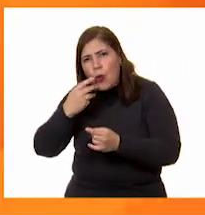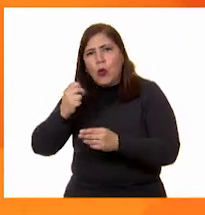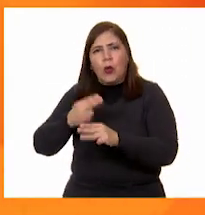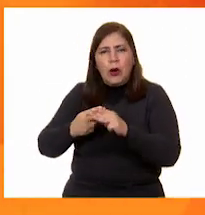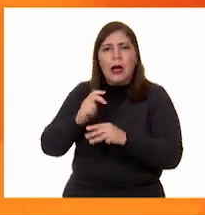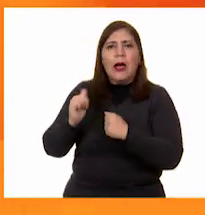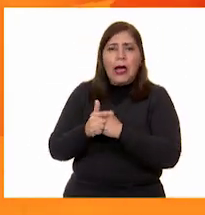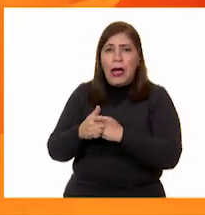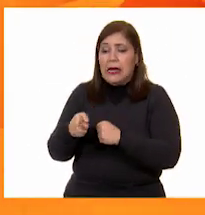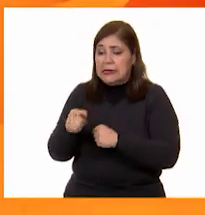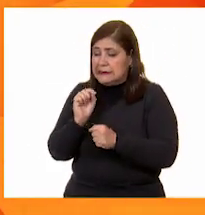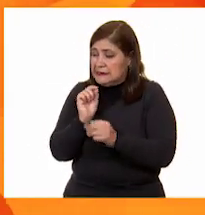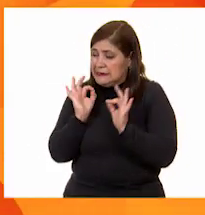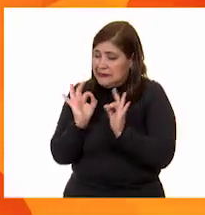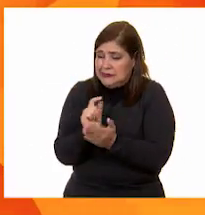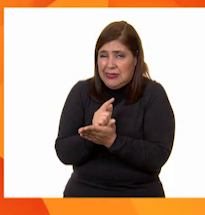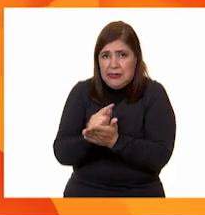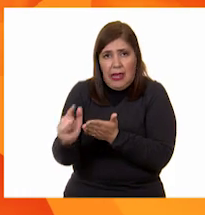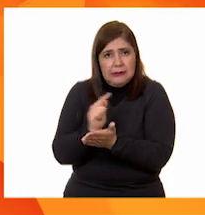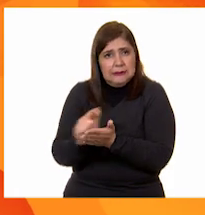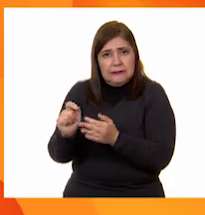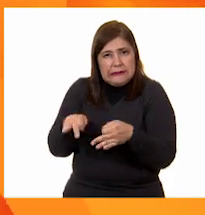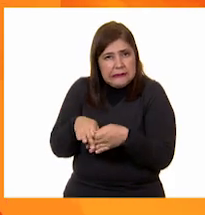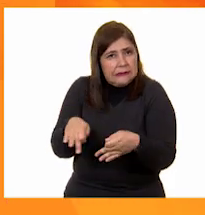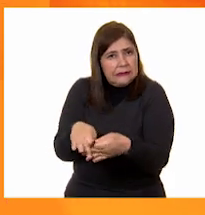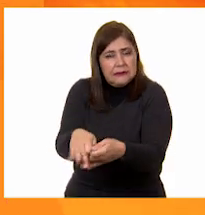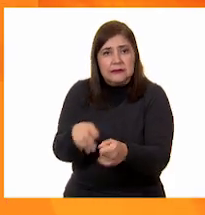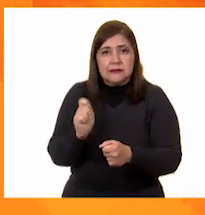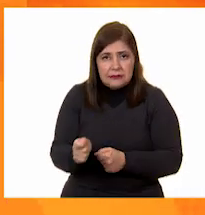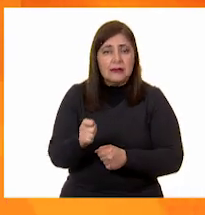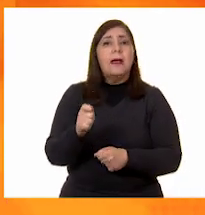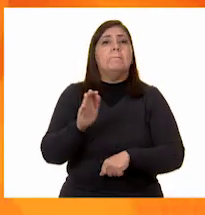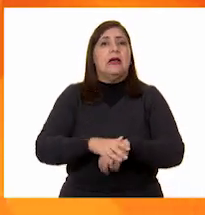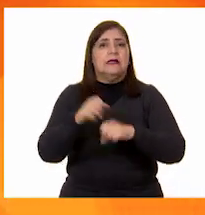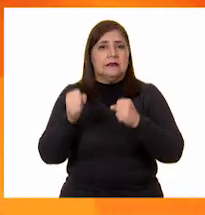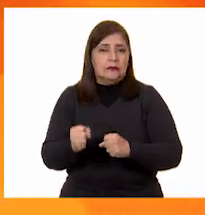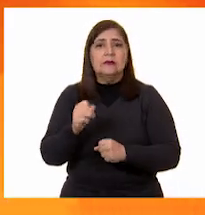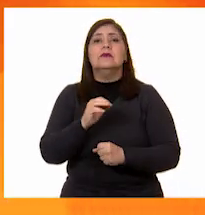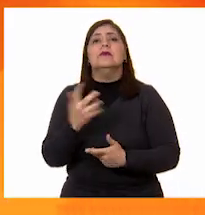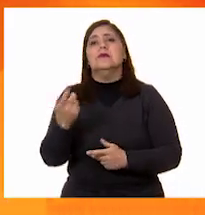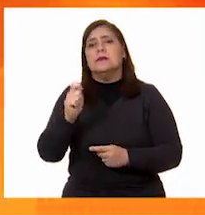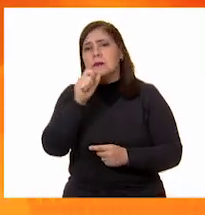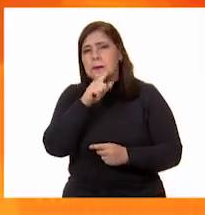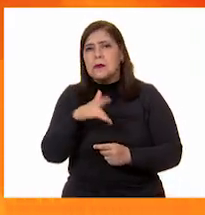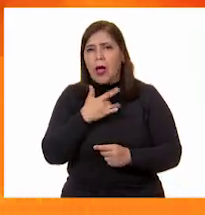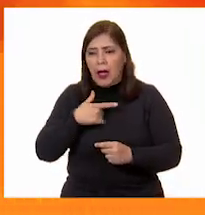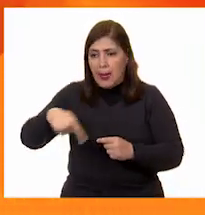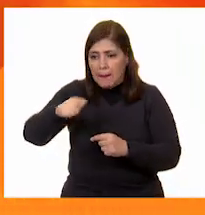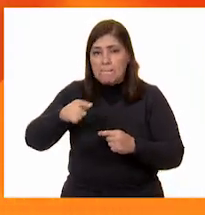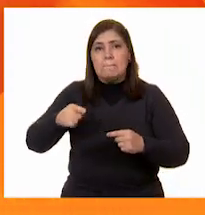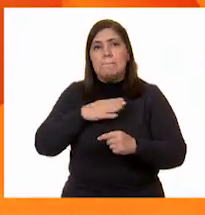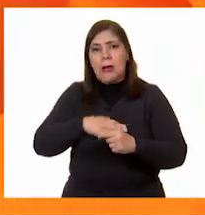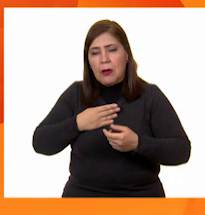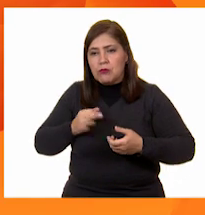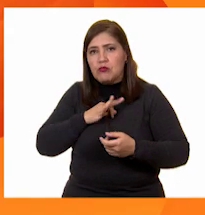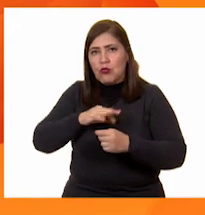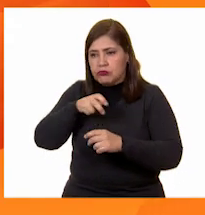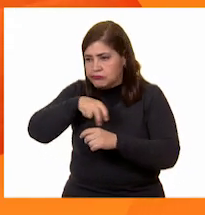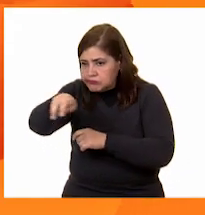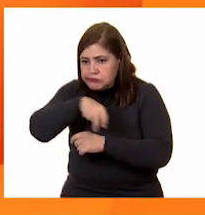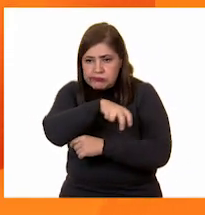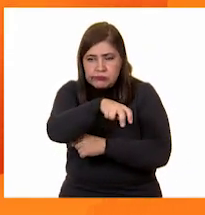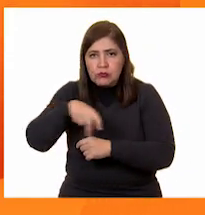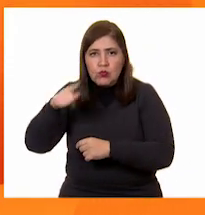sonda, estén debidamente desinfectados. Asegurar la accesibilidad física a los baños, lavabos y a